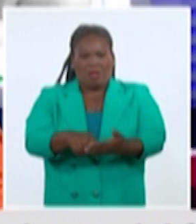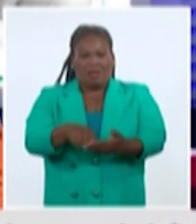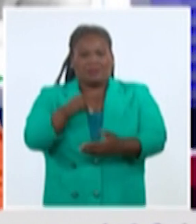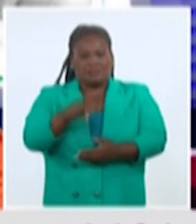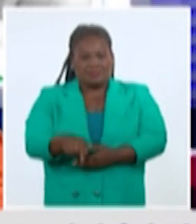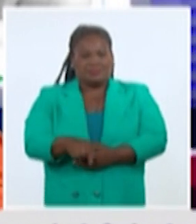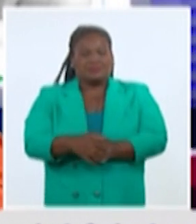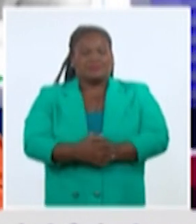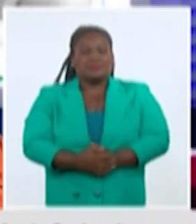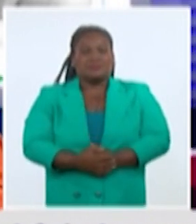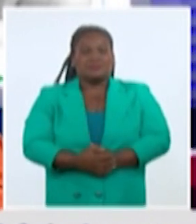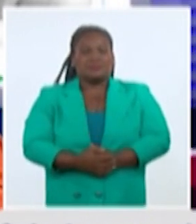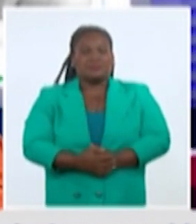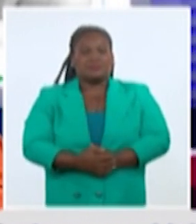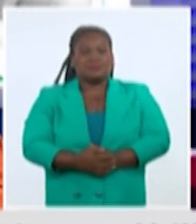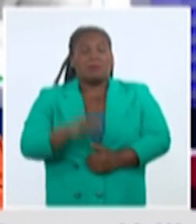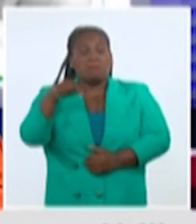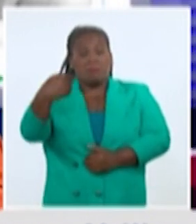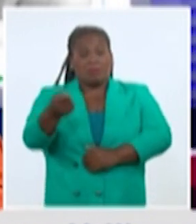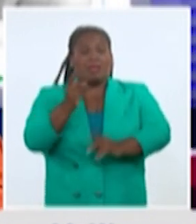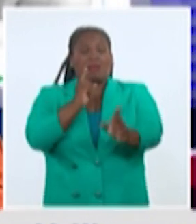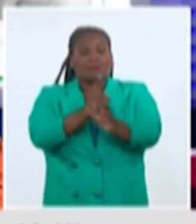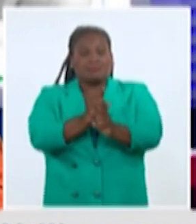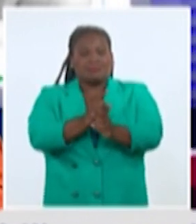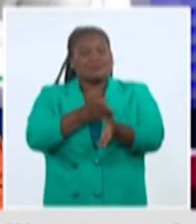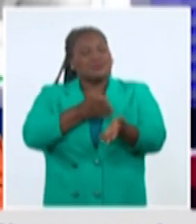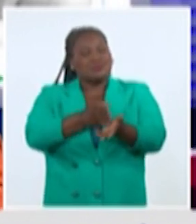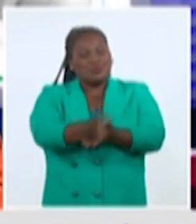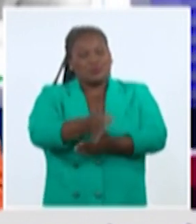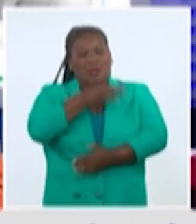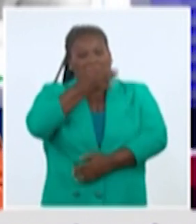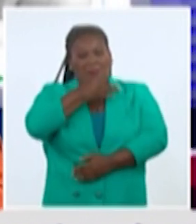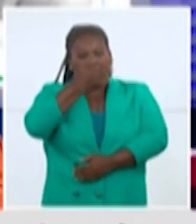legislatura. Nosotros nos vemos mañana para seguirle contando lo que hace Cuba por la salud de su población.